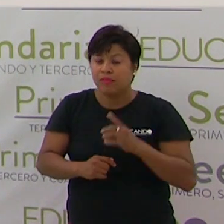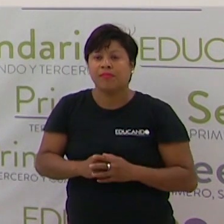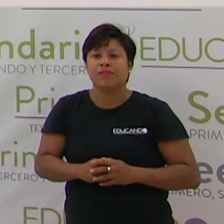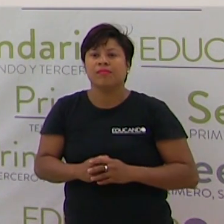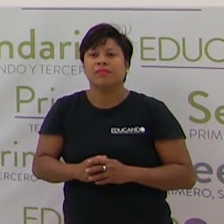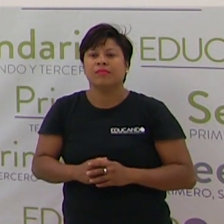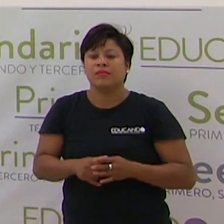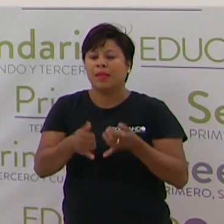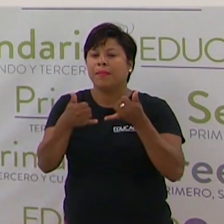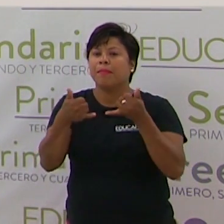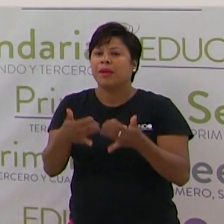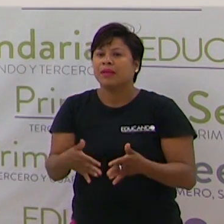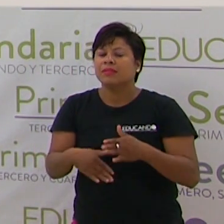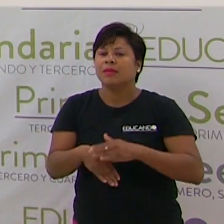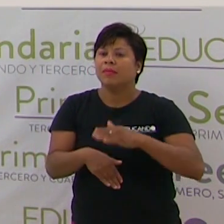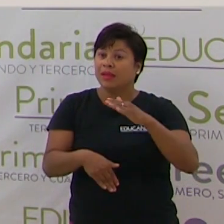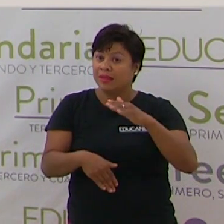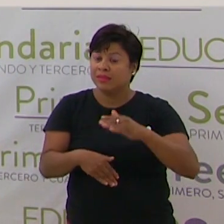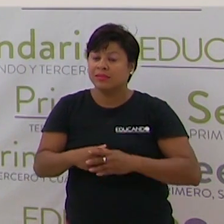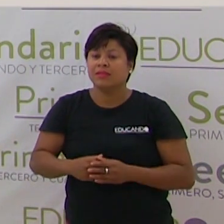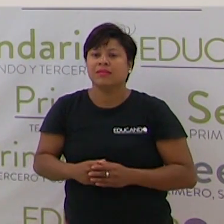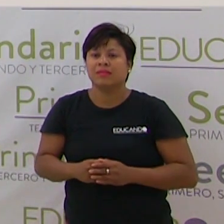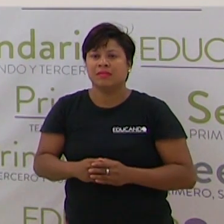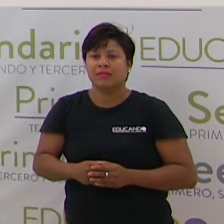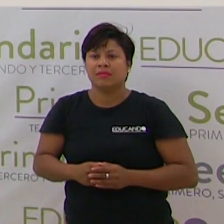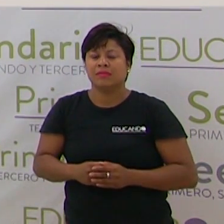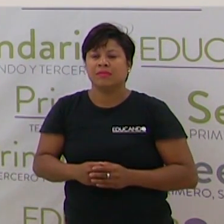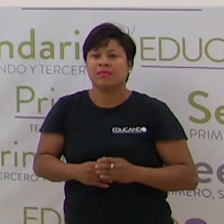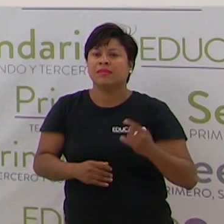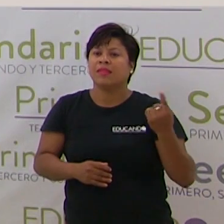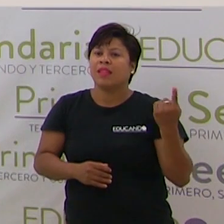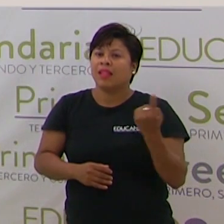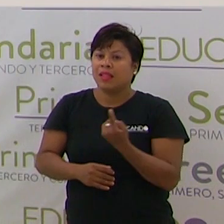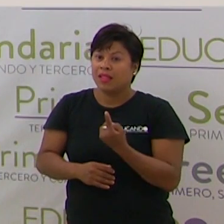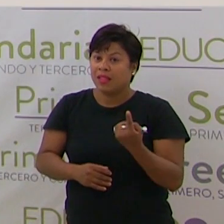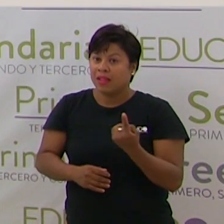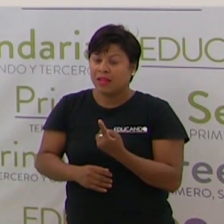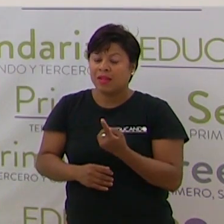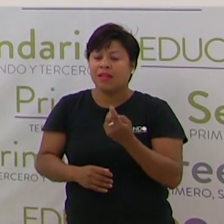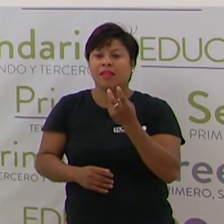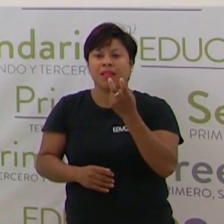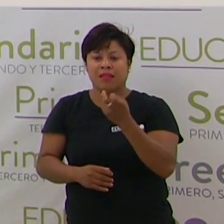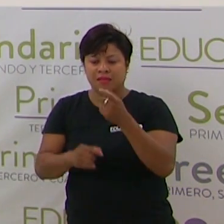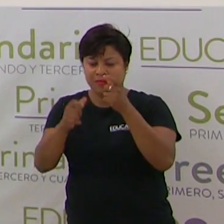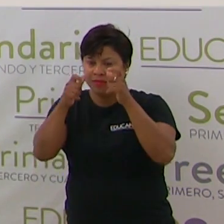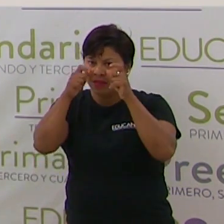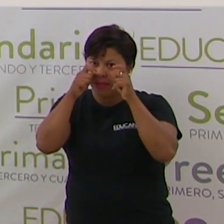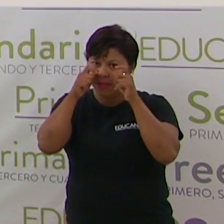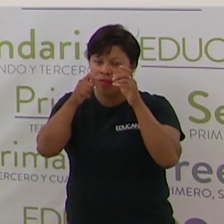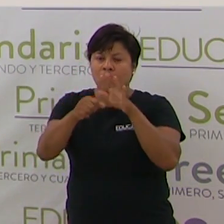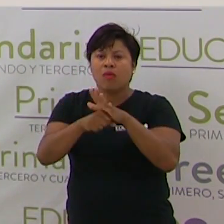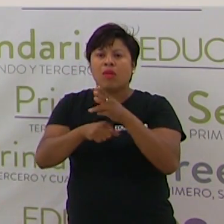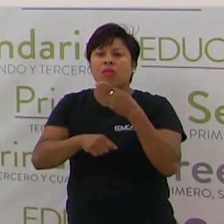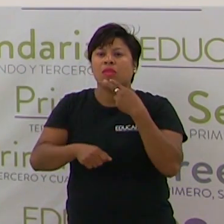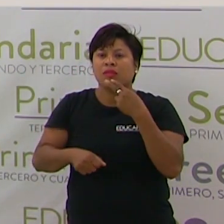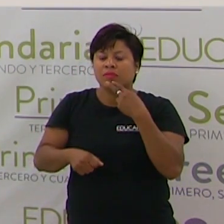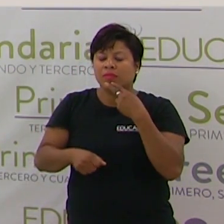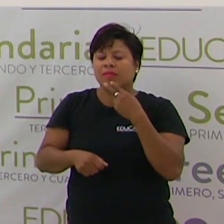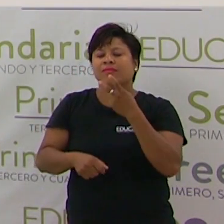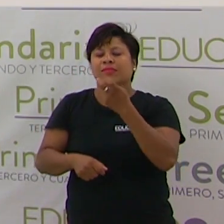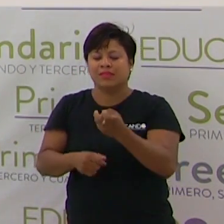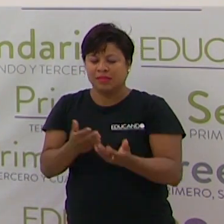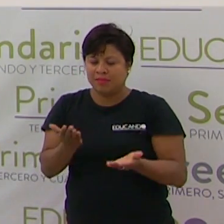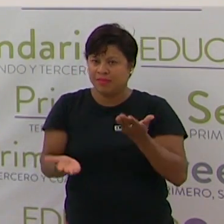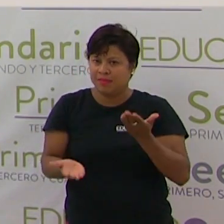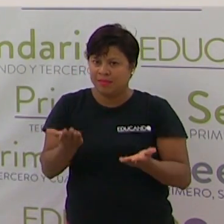pesa más que los lentes. ¿Qué utilizamos? La balanza,